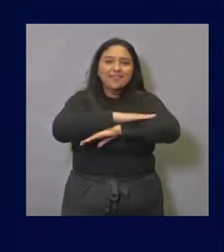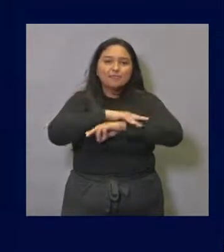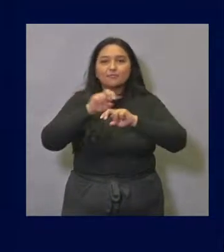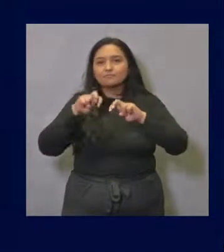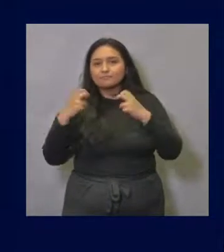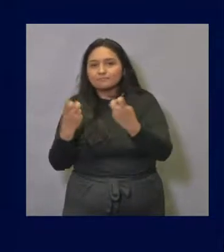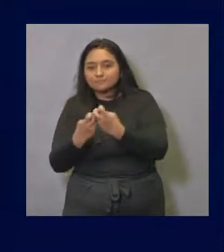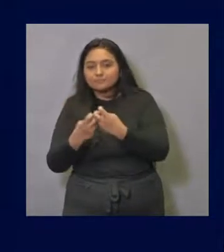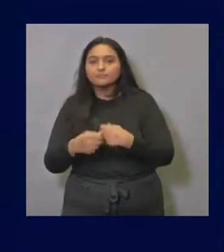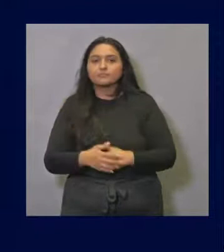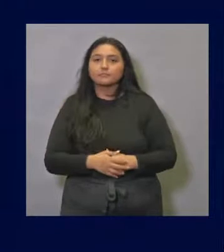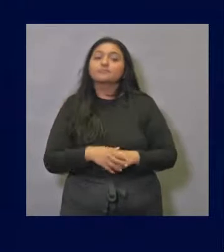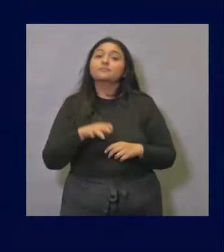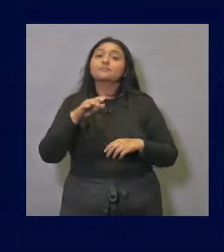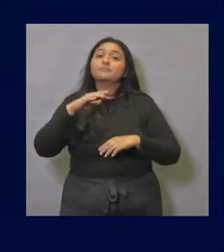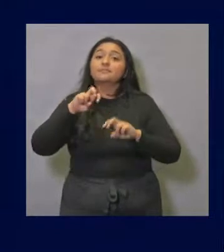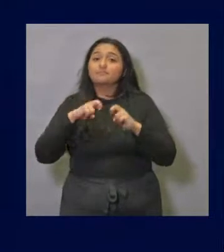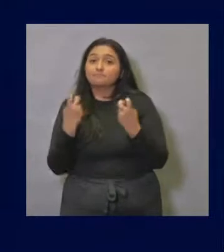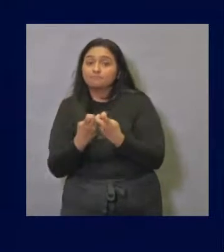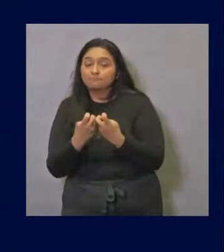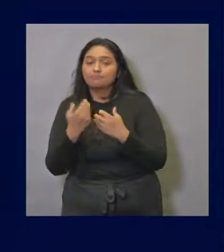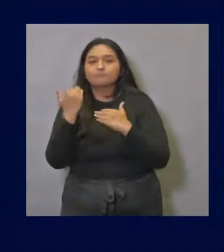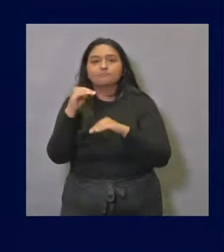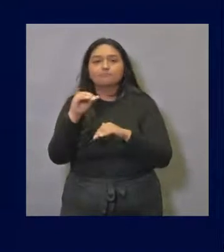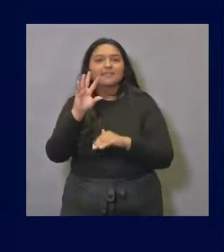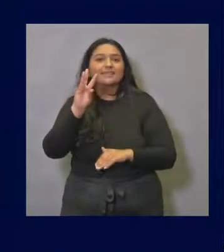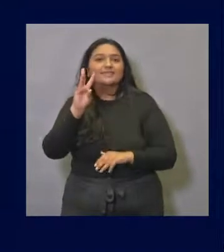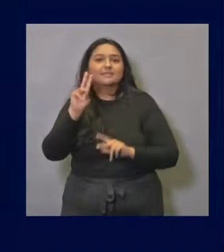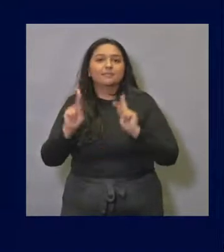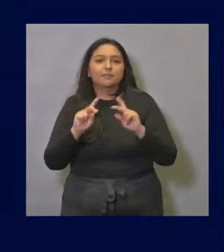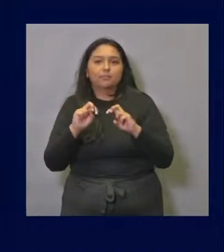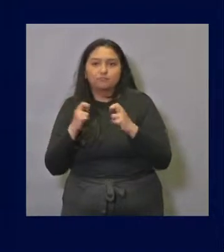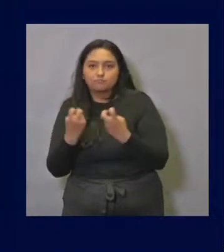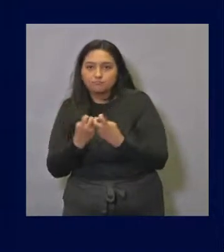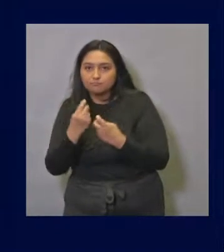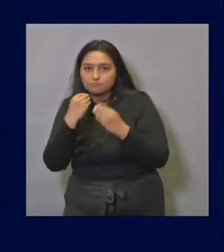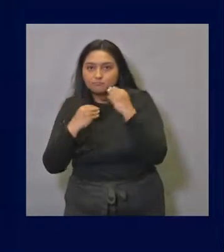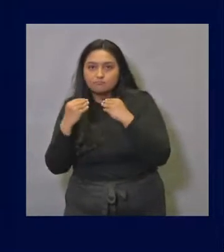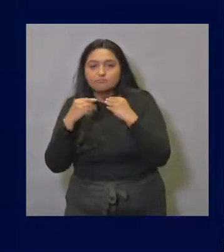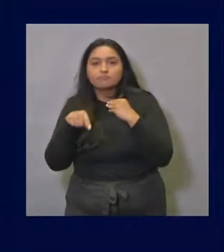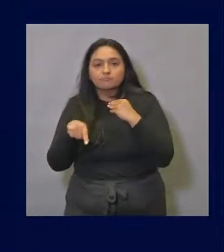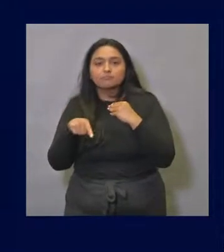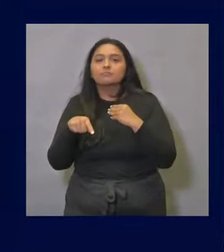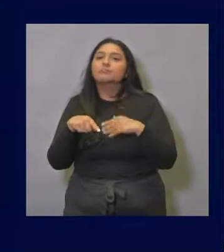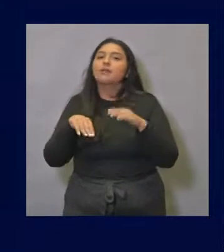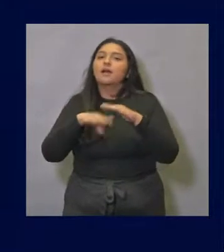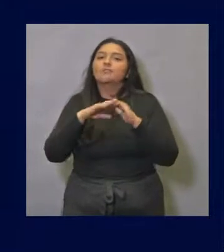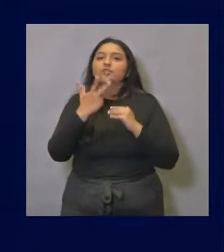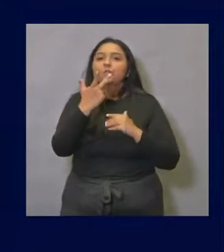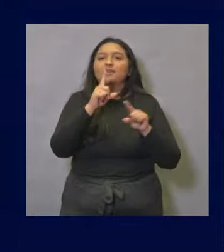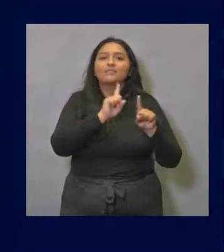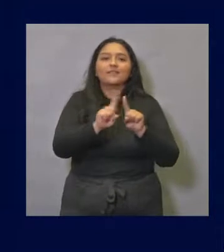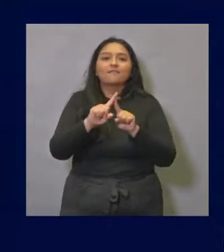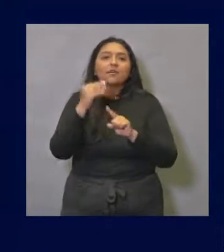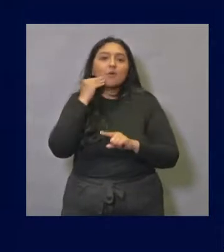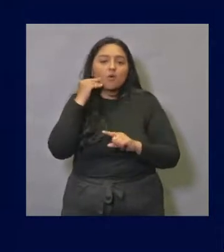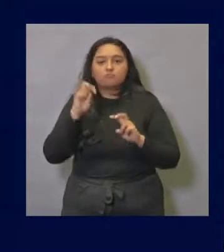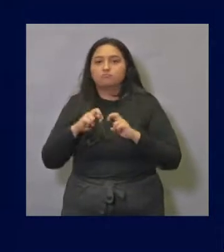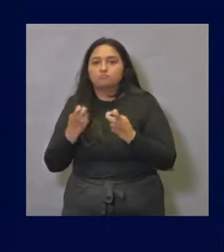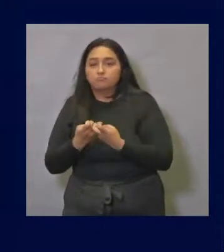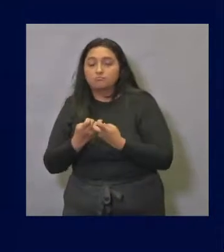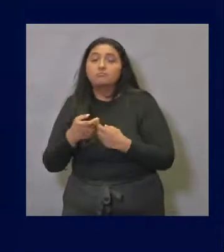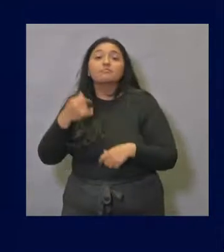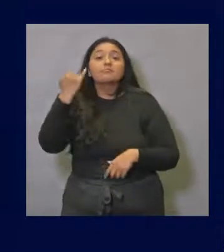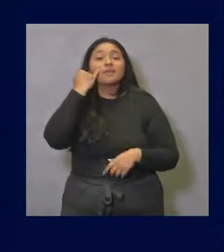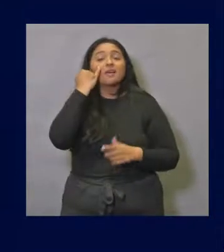las mesas están restringidos a 6 personas de hasta 3 hogares. Si todas las personas están